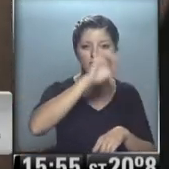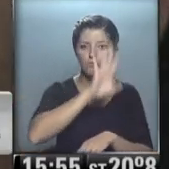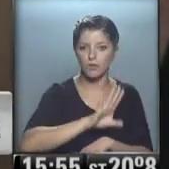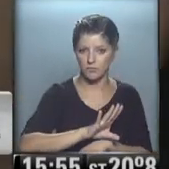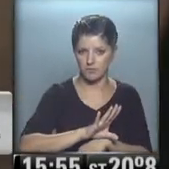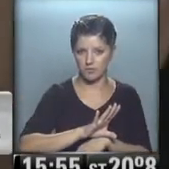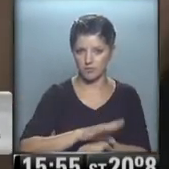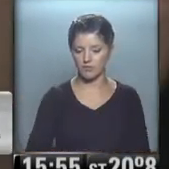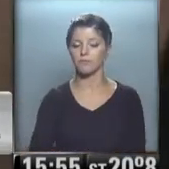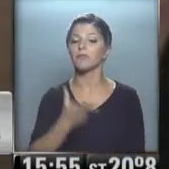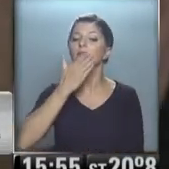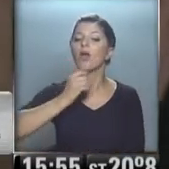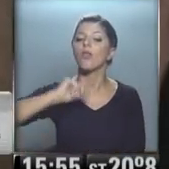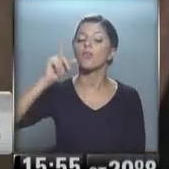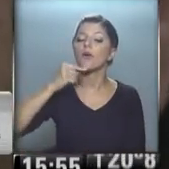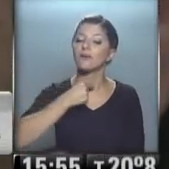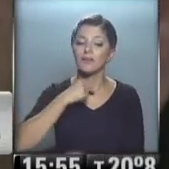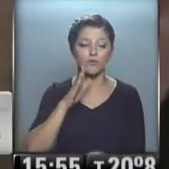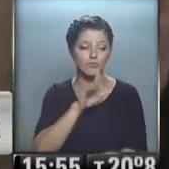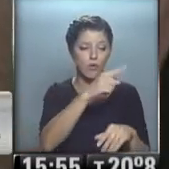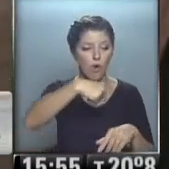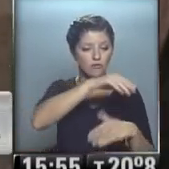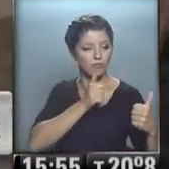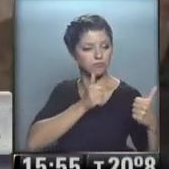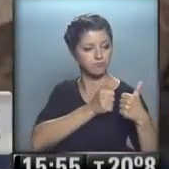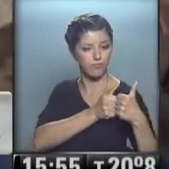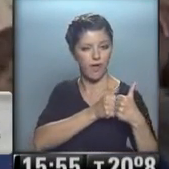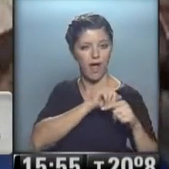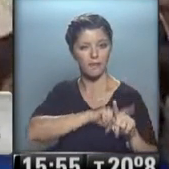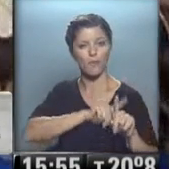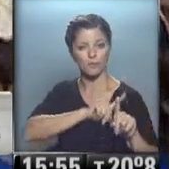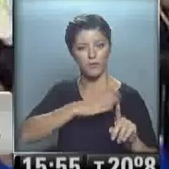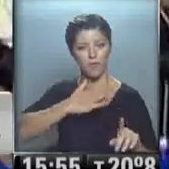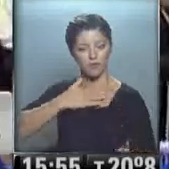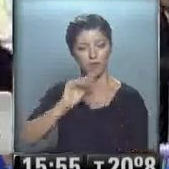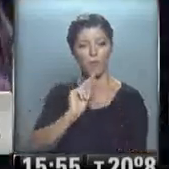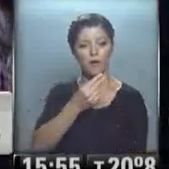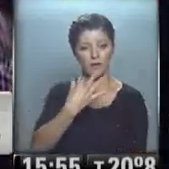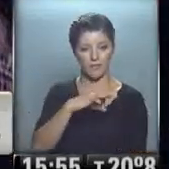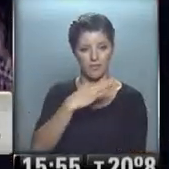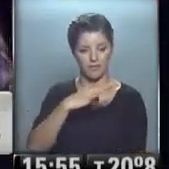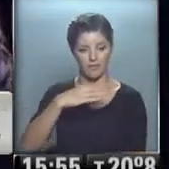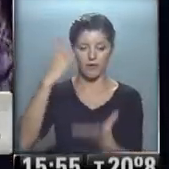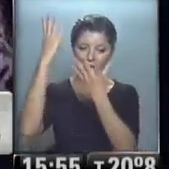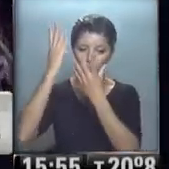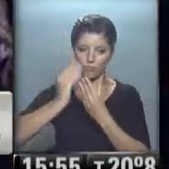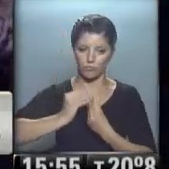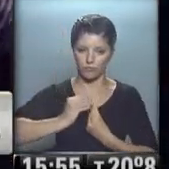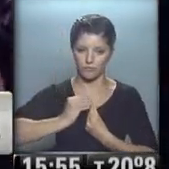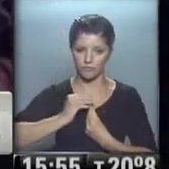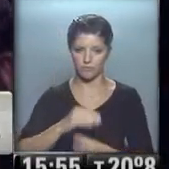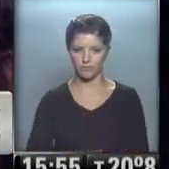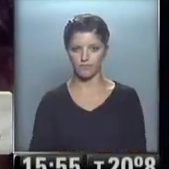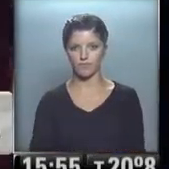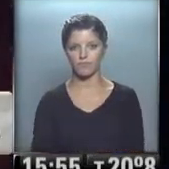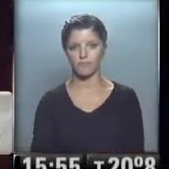Señor, quiero estar con ellos a la hora de la luz. Ayúdame.